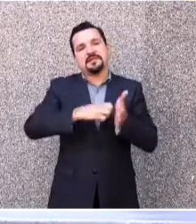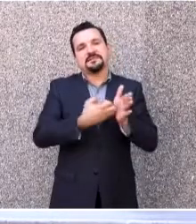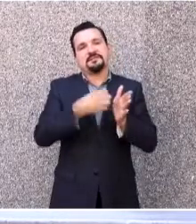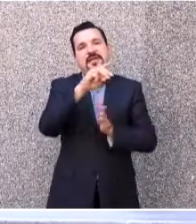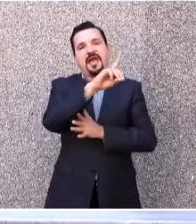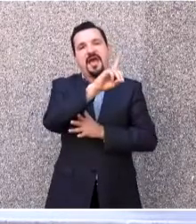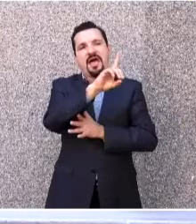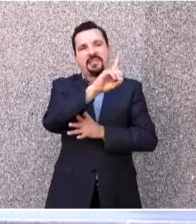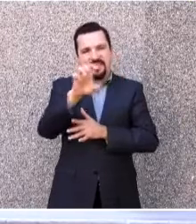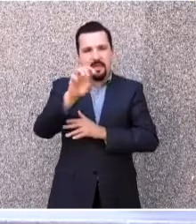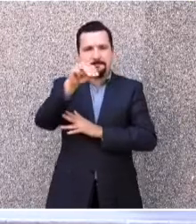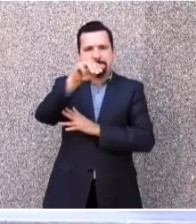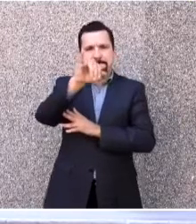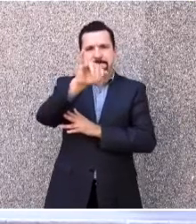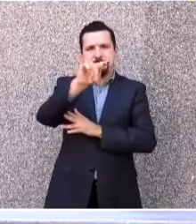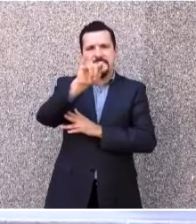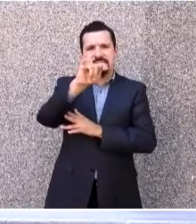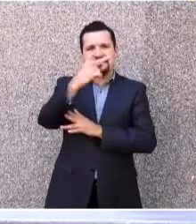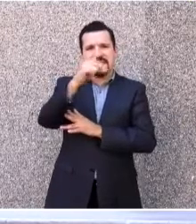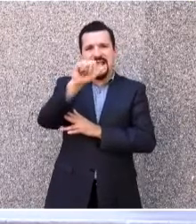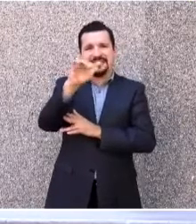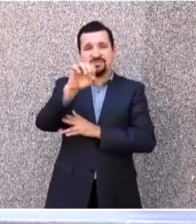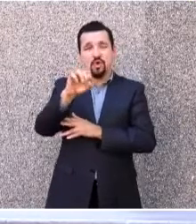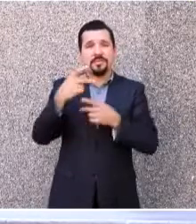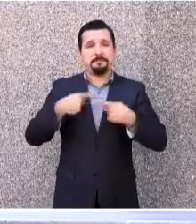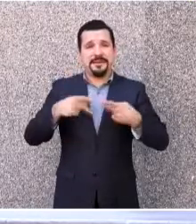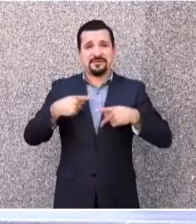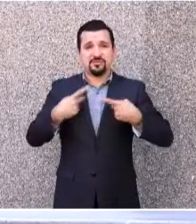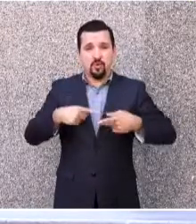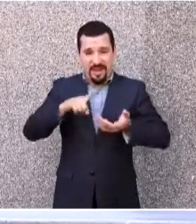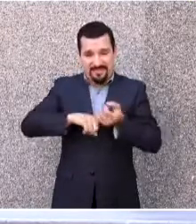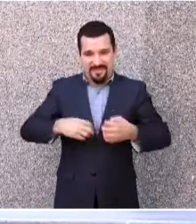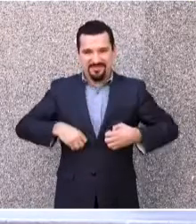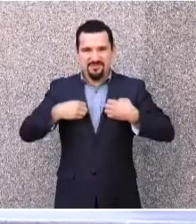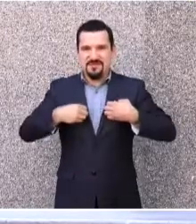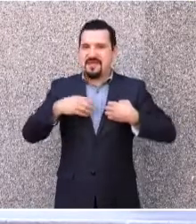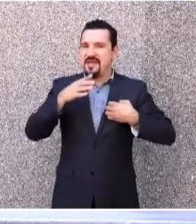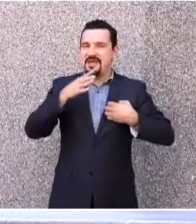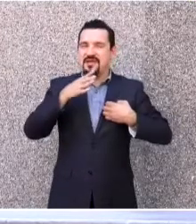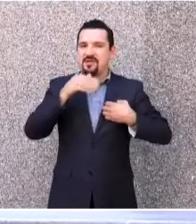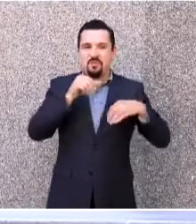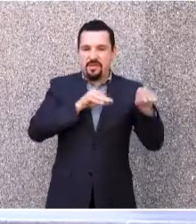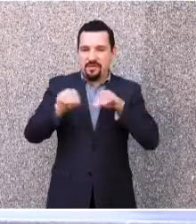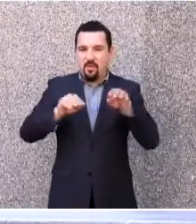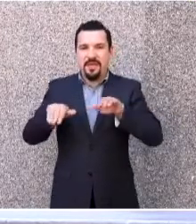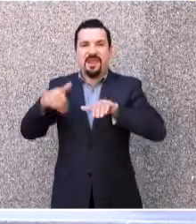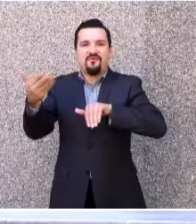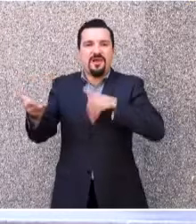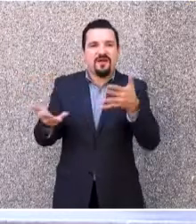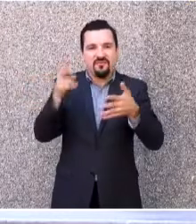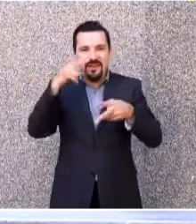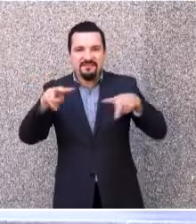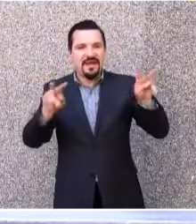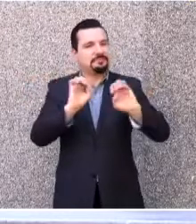mitigación de la movilidad poblacional, conservando para las sociedades